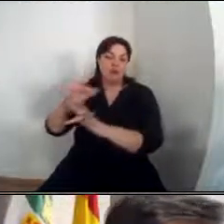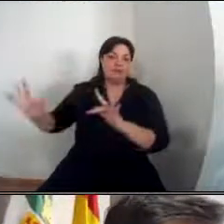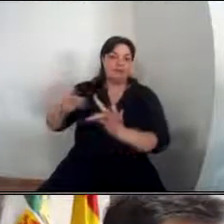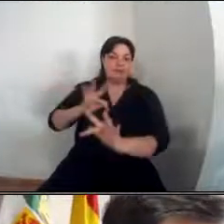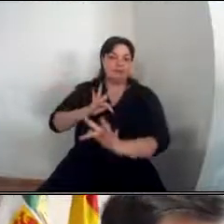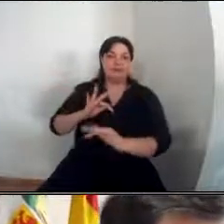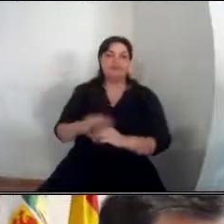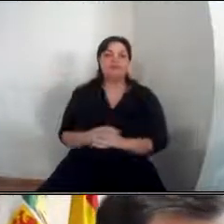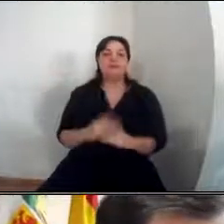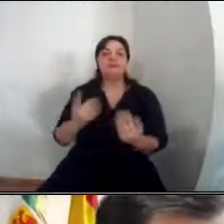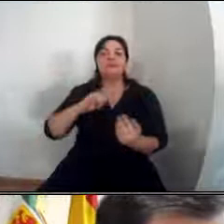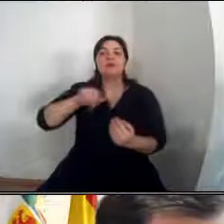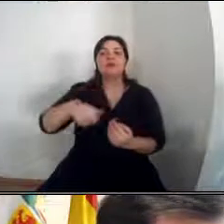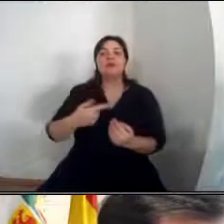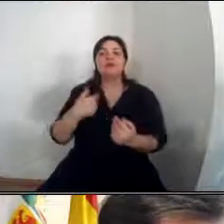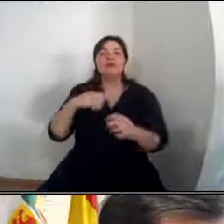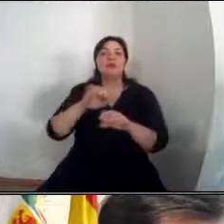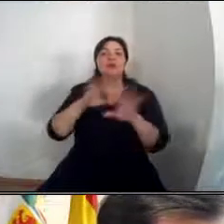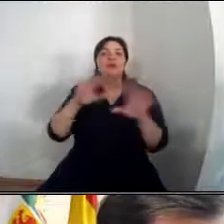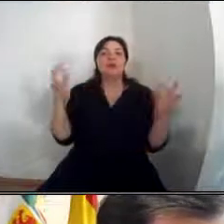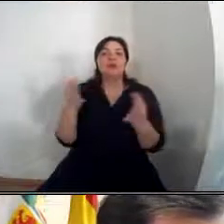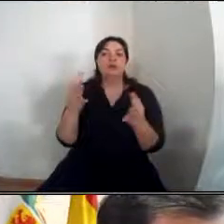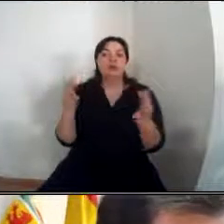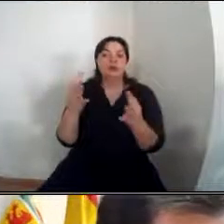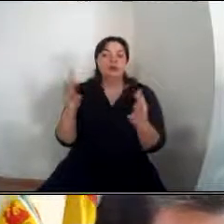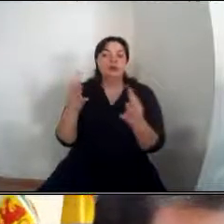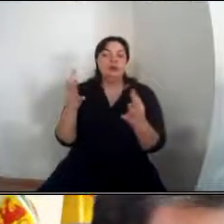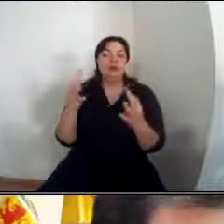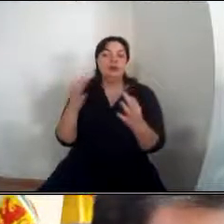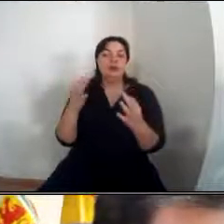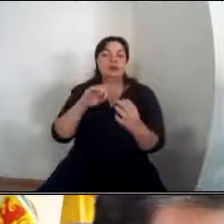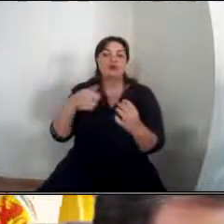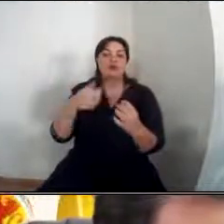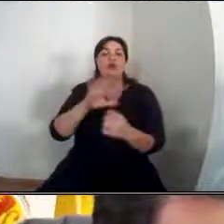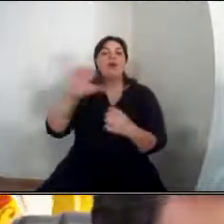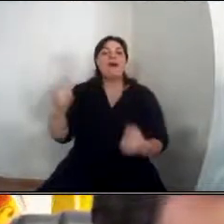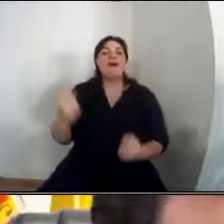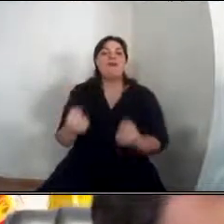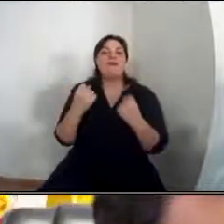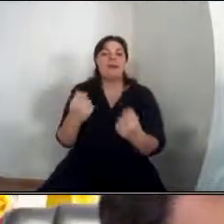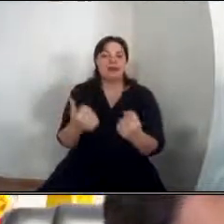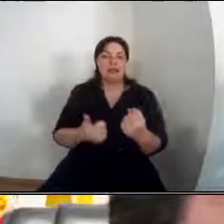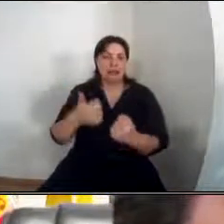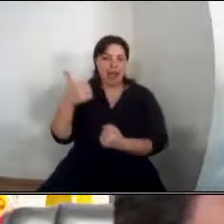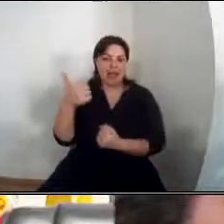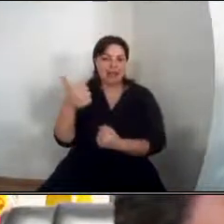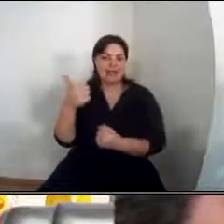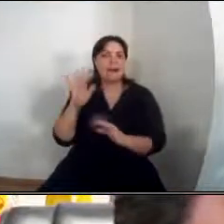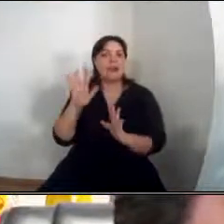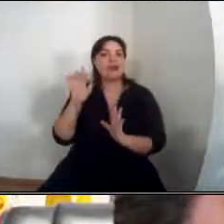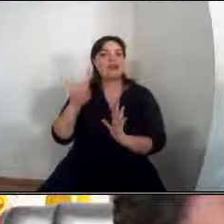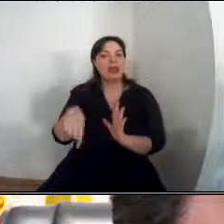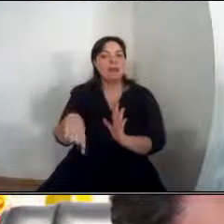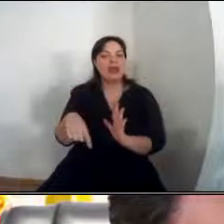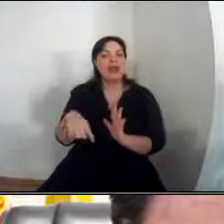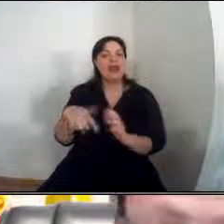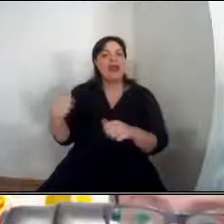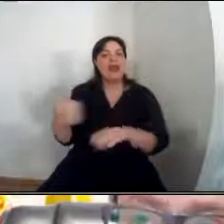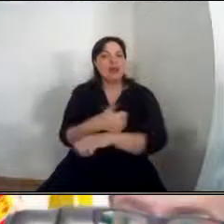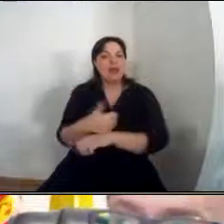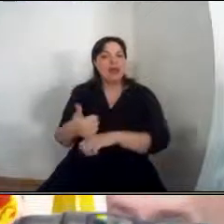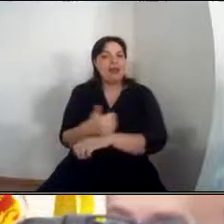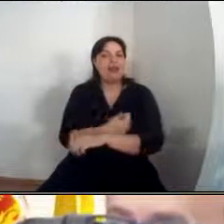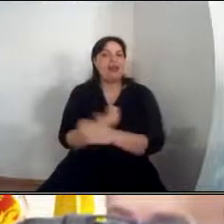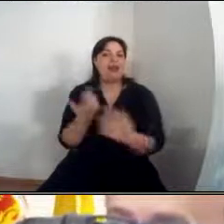Necesitamos, como es evidente, una Europa más fuerte, pero a la misma vez más cercana a los ciudadanos. Eso es